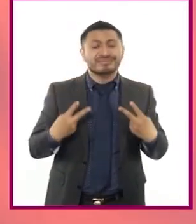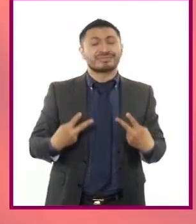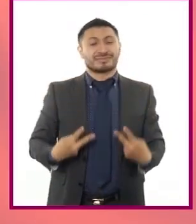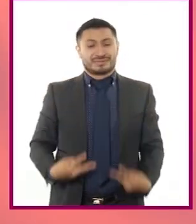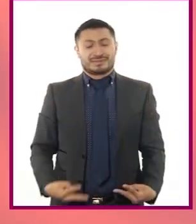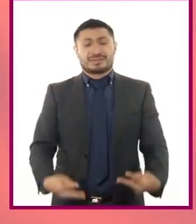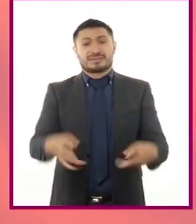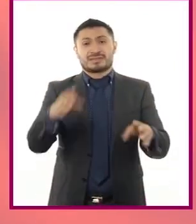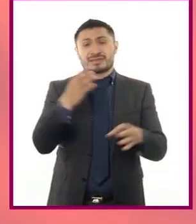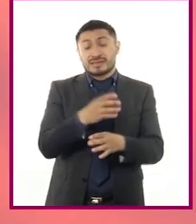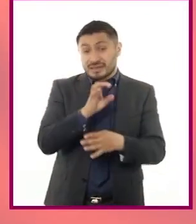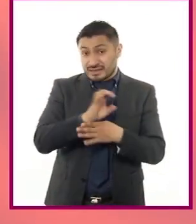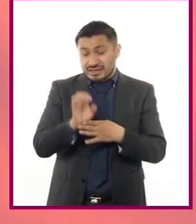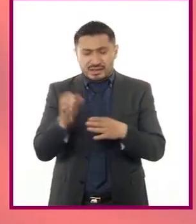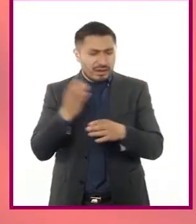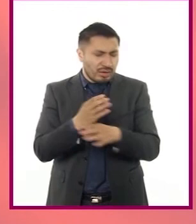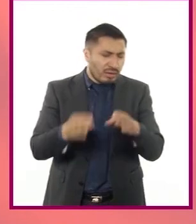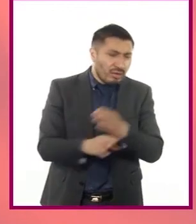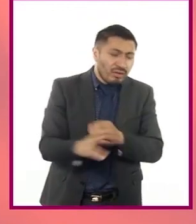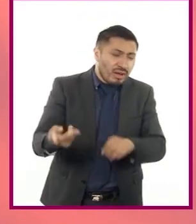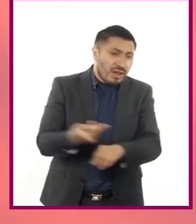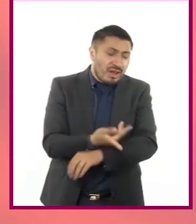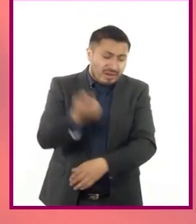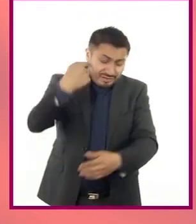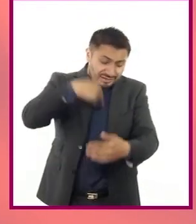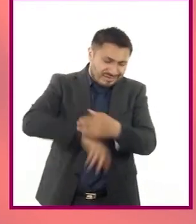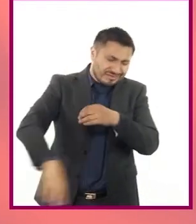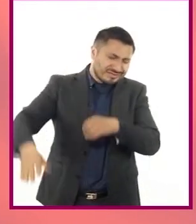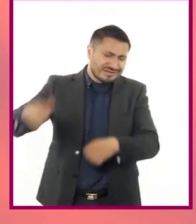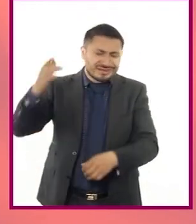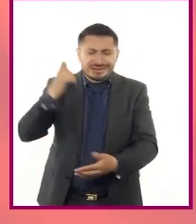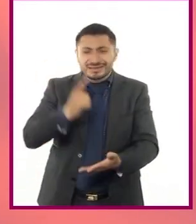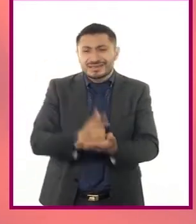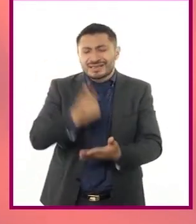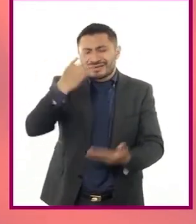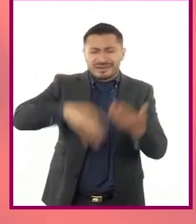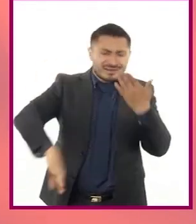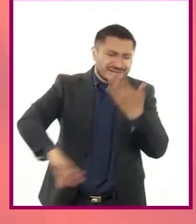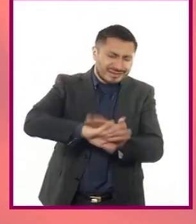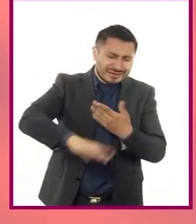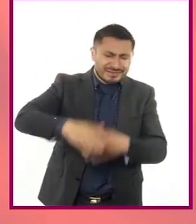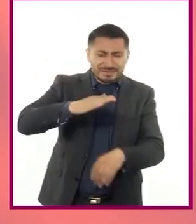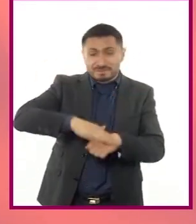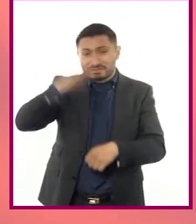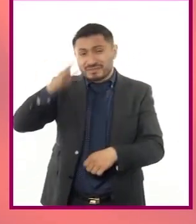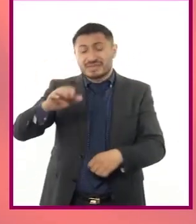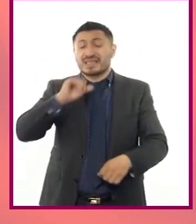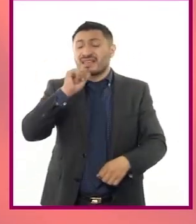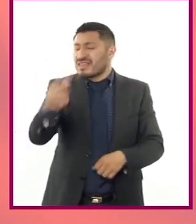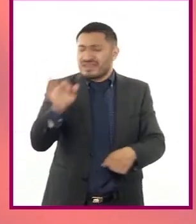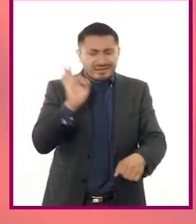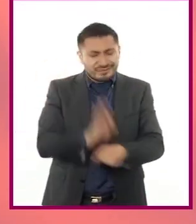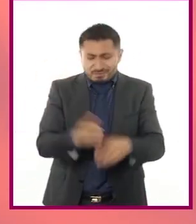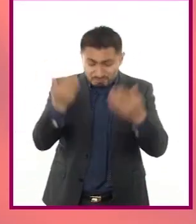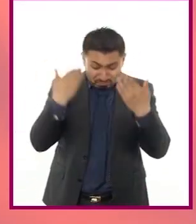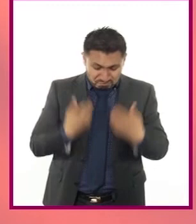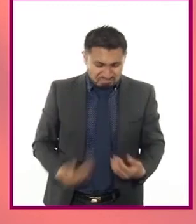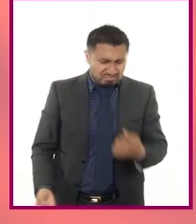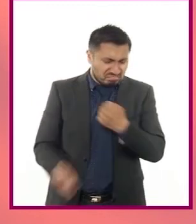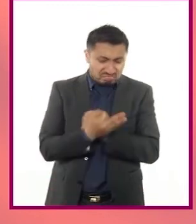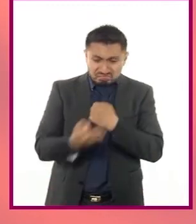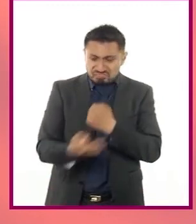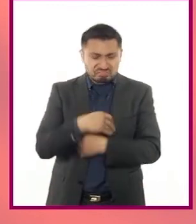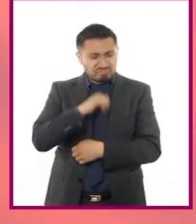que suceden le afectan más que a otros. No tiene nada que lo cubra, que lo proteja.